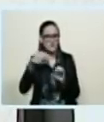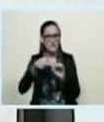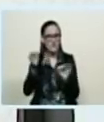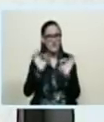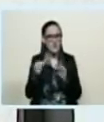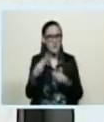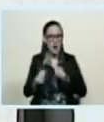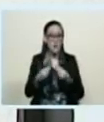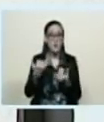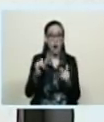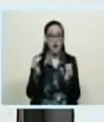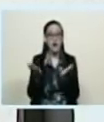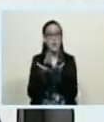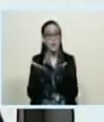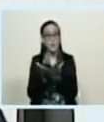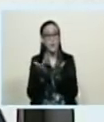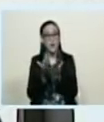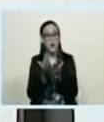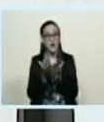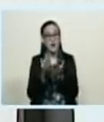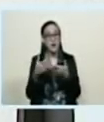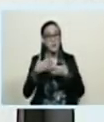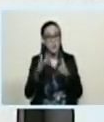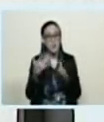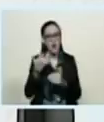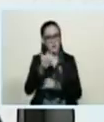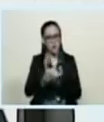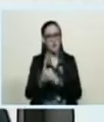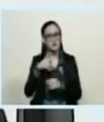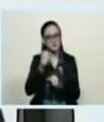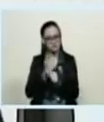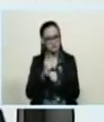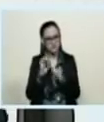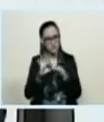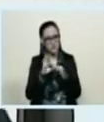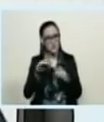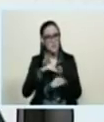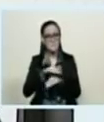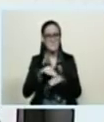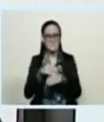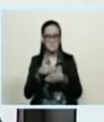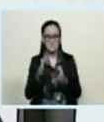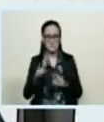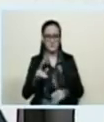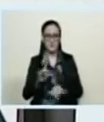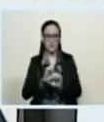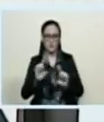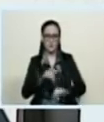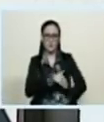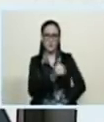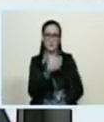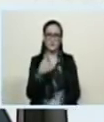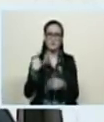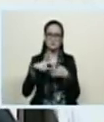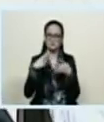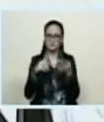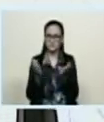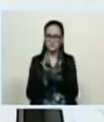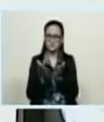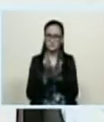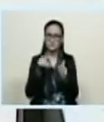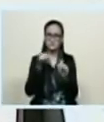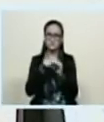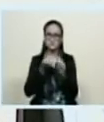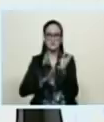Escuela Nacional de Administración de Hacienda Pública tiene un proyecto, hemos trabajado también con el Ministerio de Educación Universitaria y distintas casas de estudio para